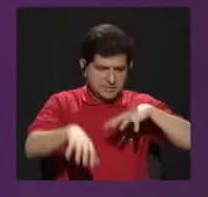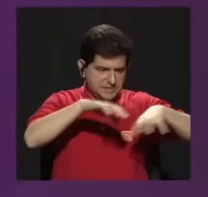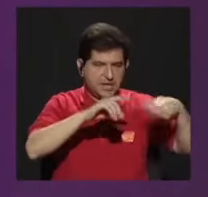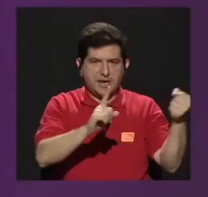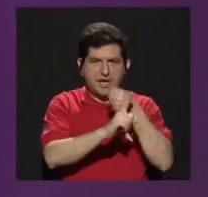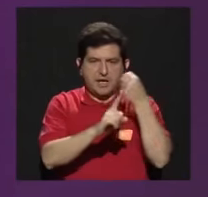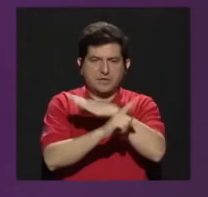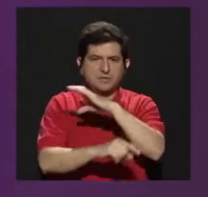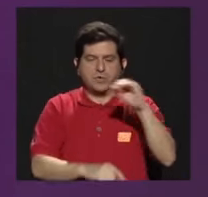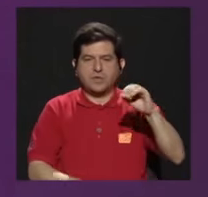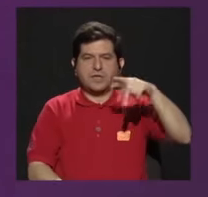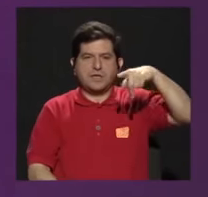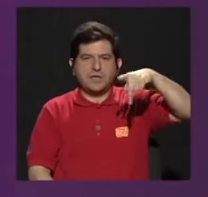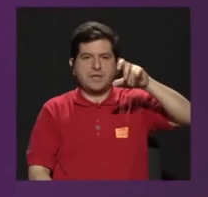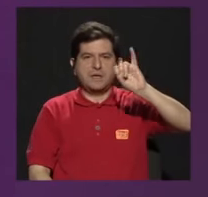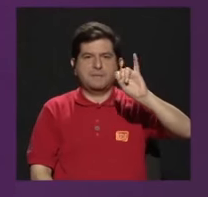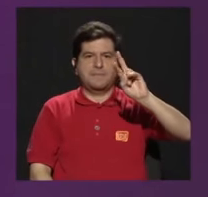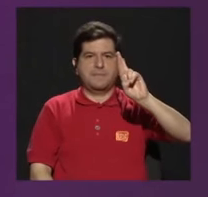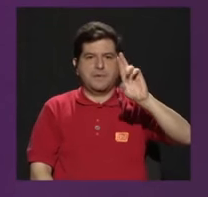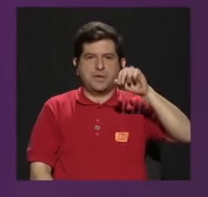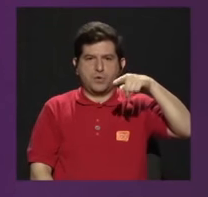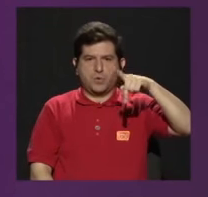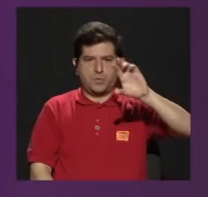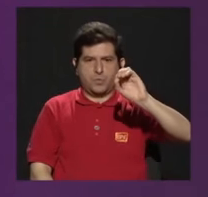violento y el piropo, porque